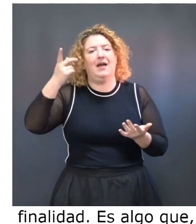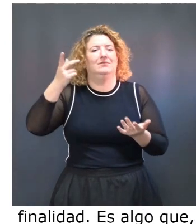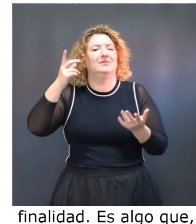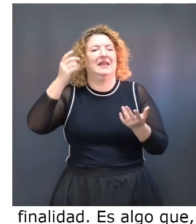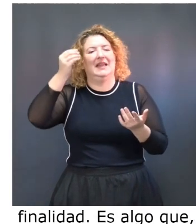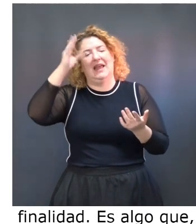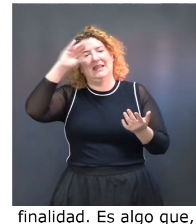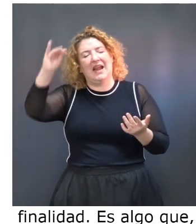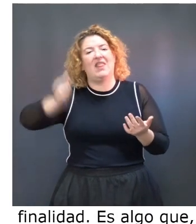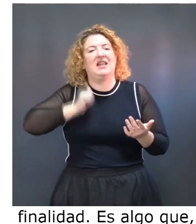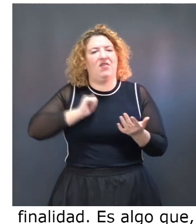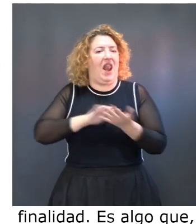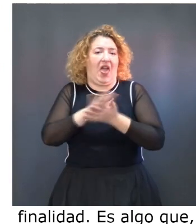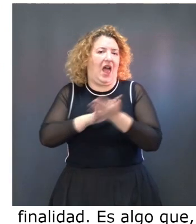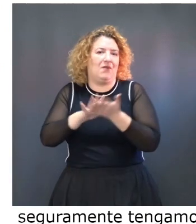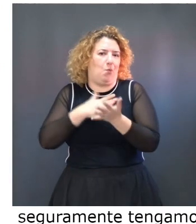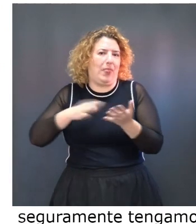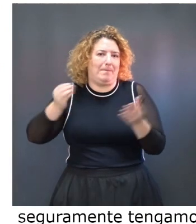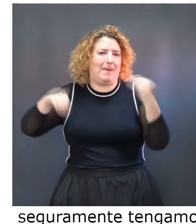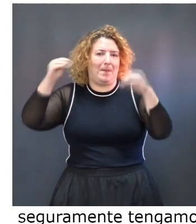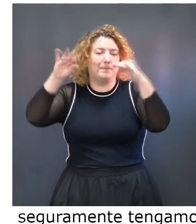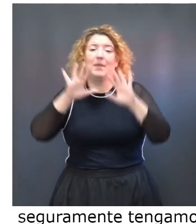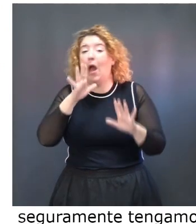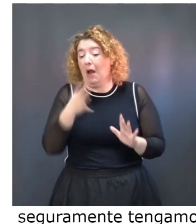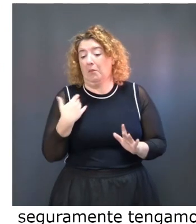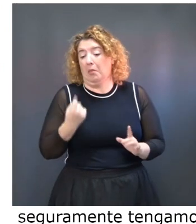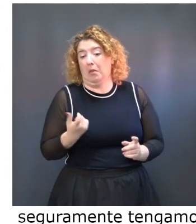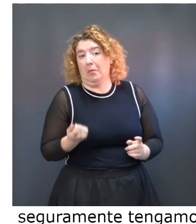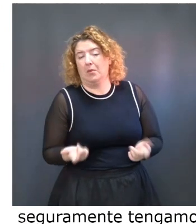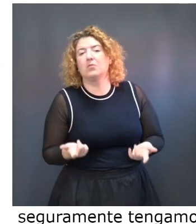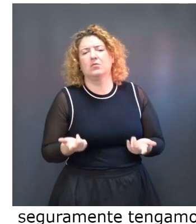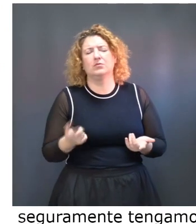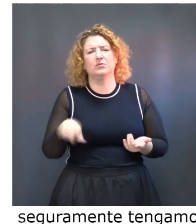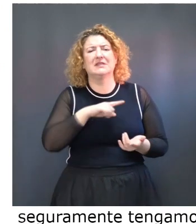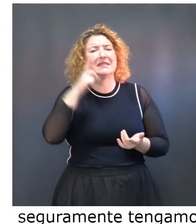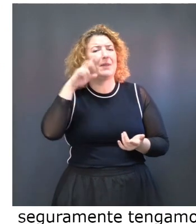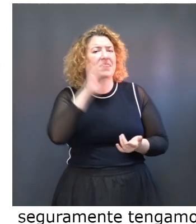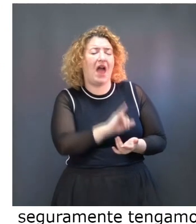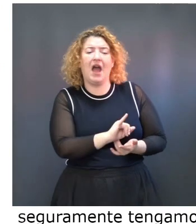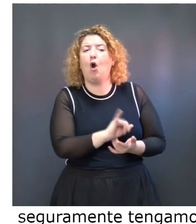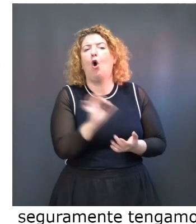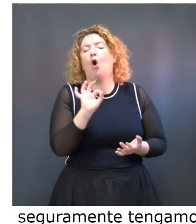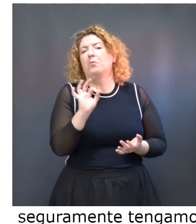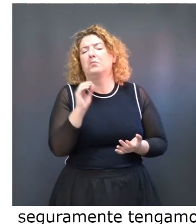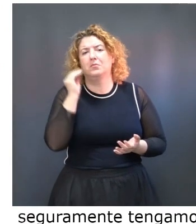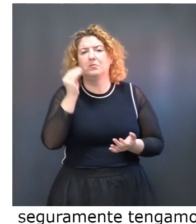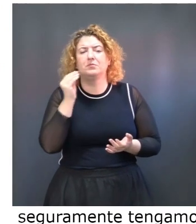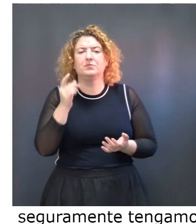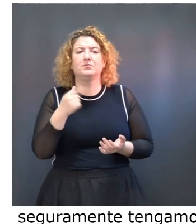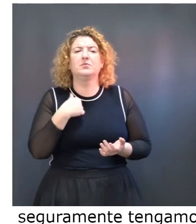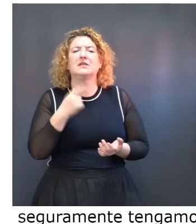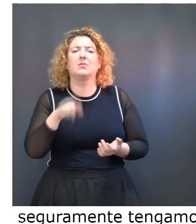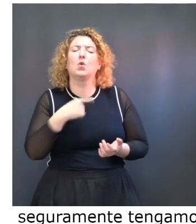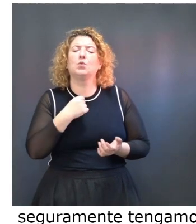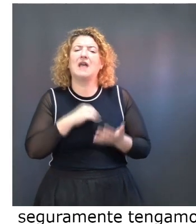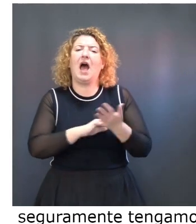pero bueno, como todavía es una cuestión más o menos incipiente, bueno, saber si tenéis alguna experiencia en ese sentido y si no, que destaquéis, porque también nos gusta hablar